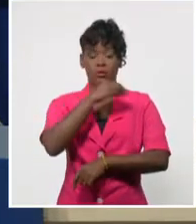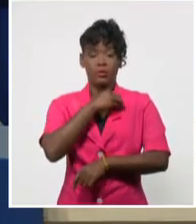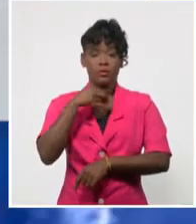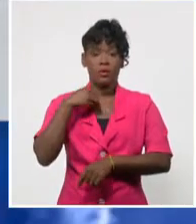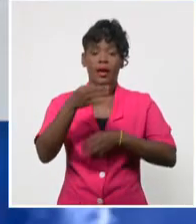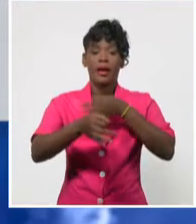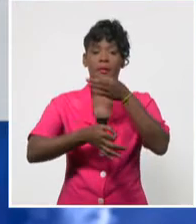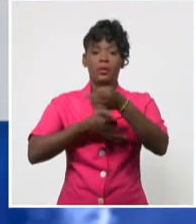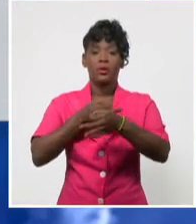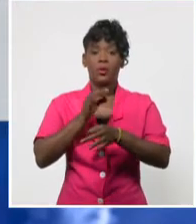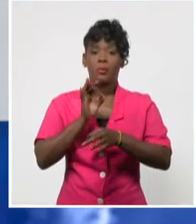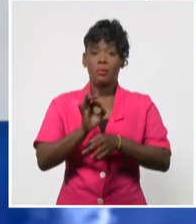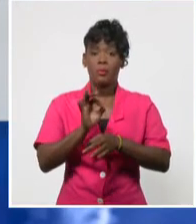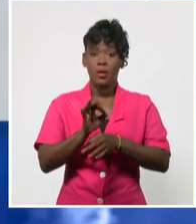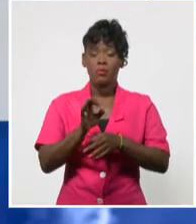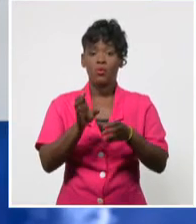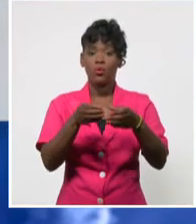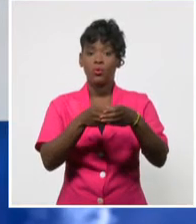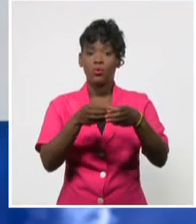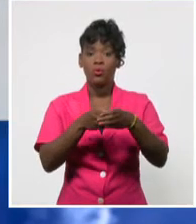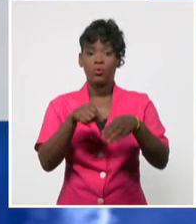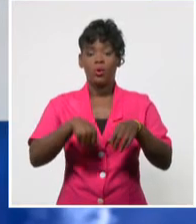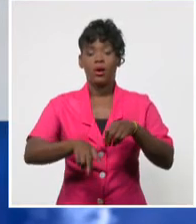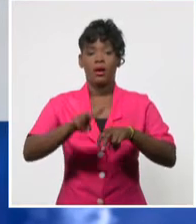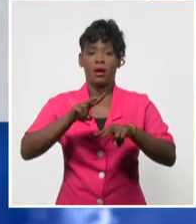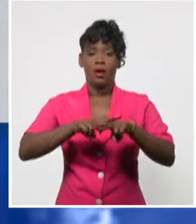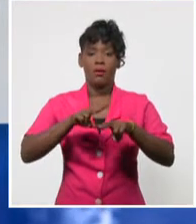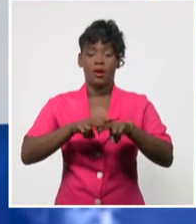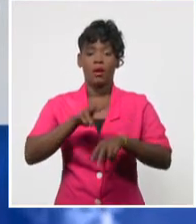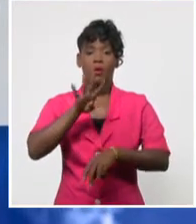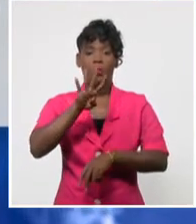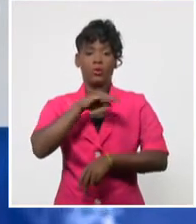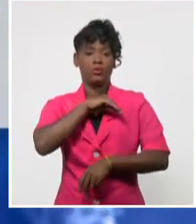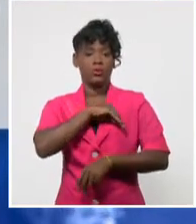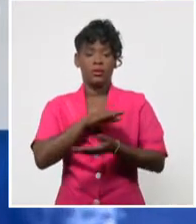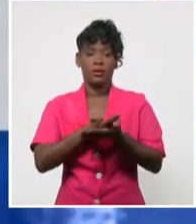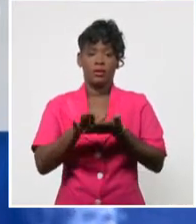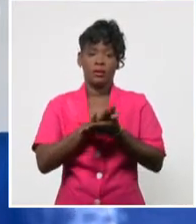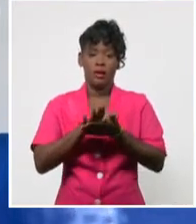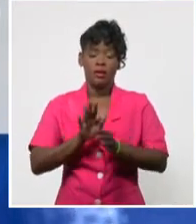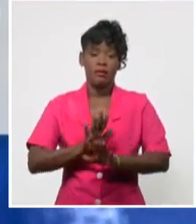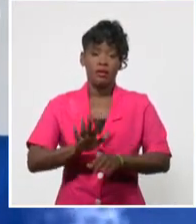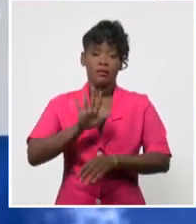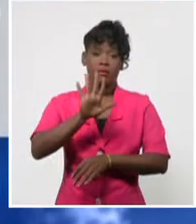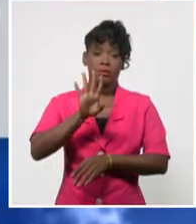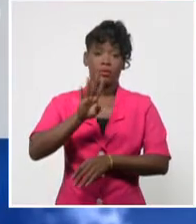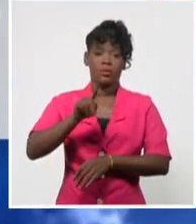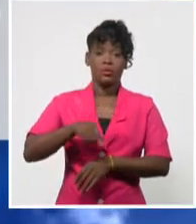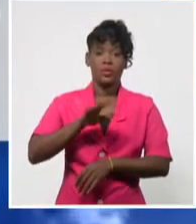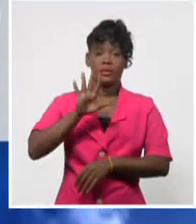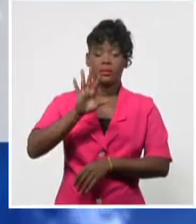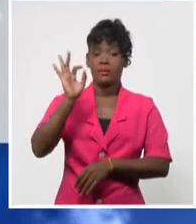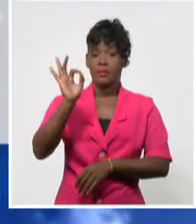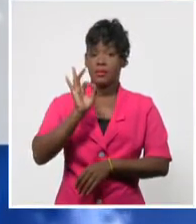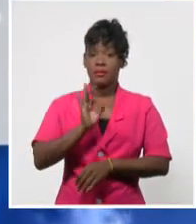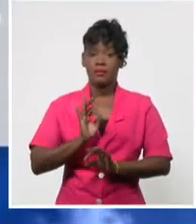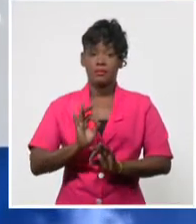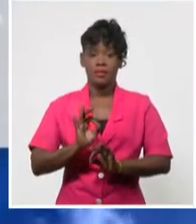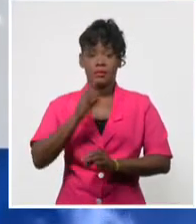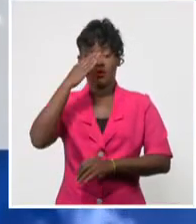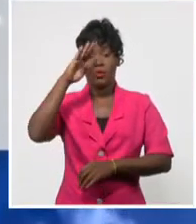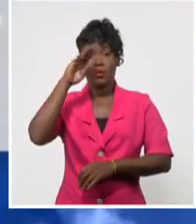Habana. De ellos, 4 fueron asintomáticos. De este modo, el 54,5% de los confirmados en Cuba han